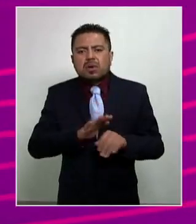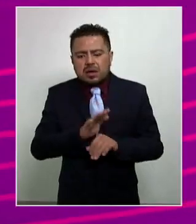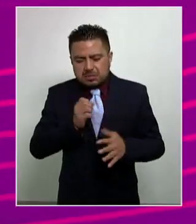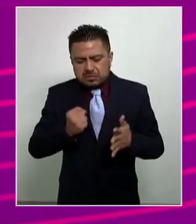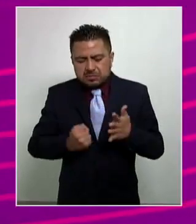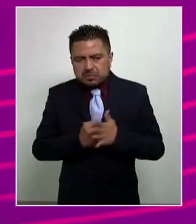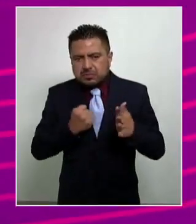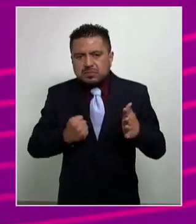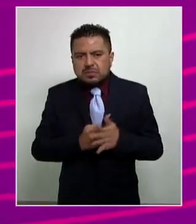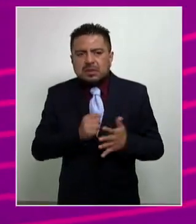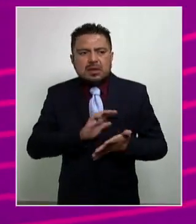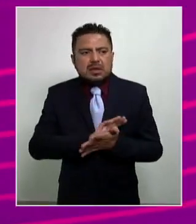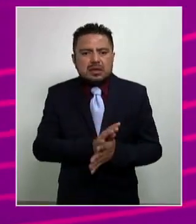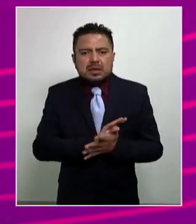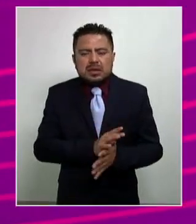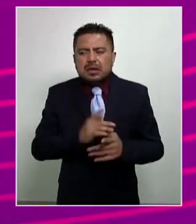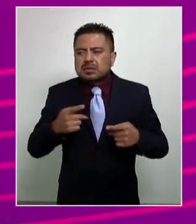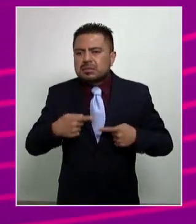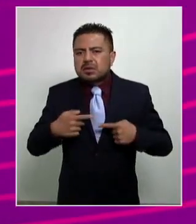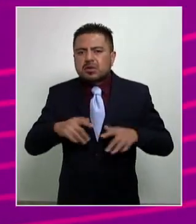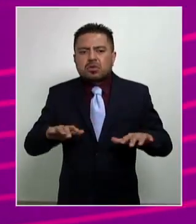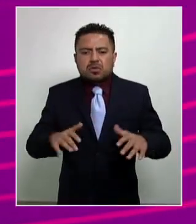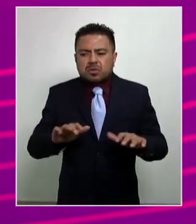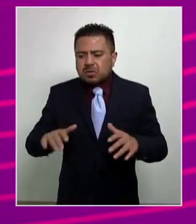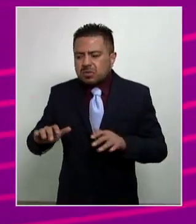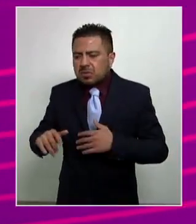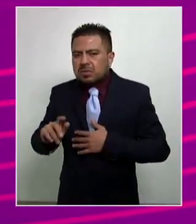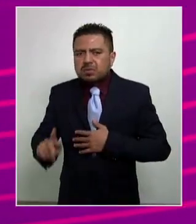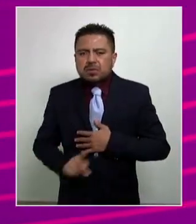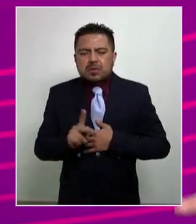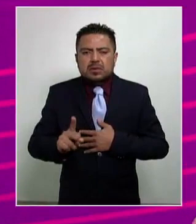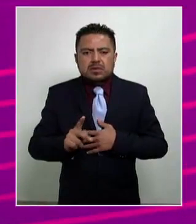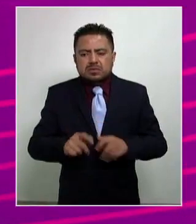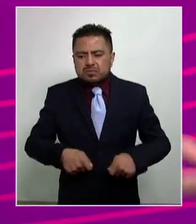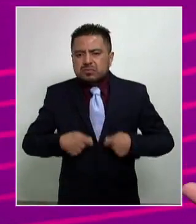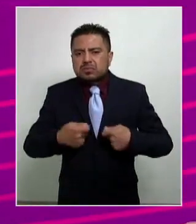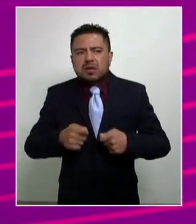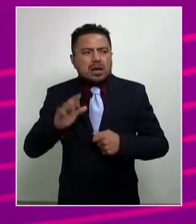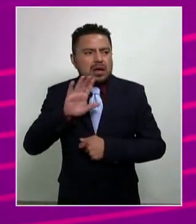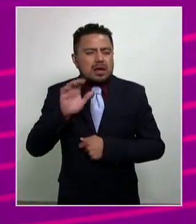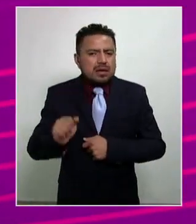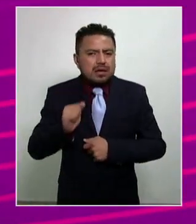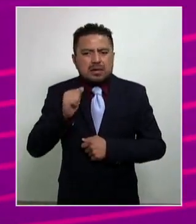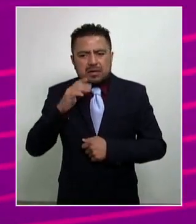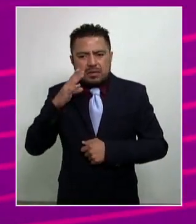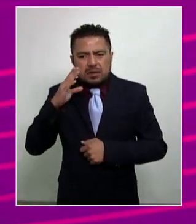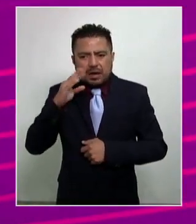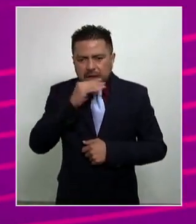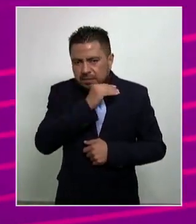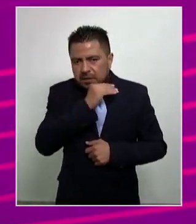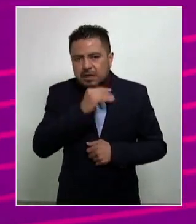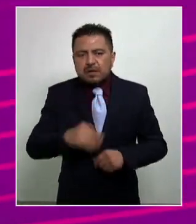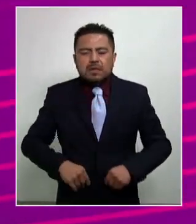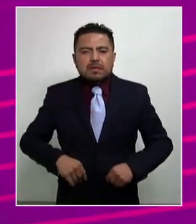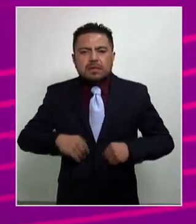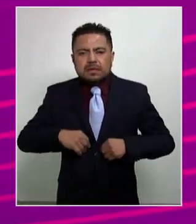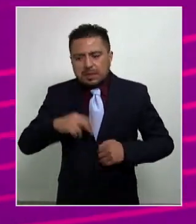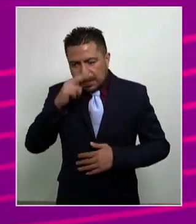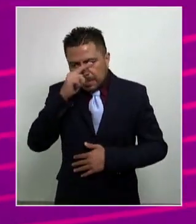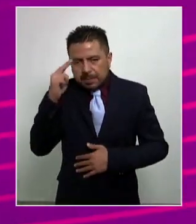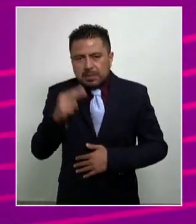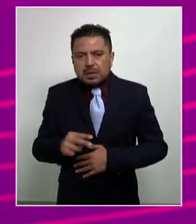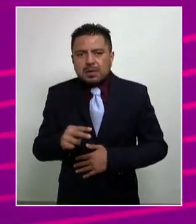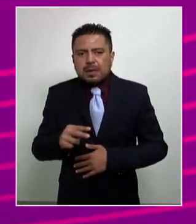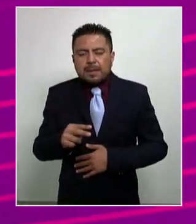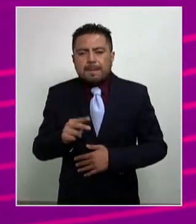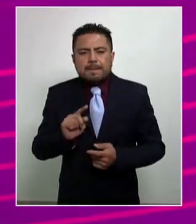la discriminación hacia las personas, comunidades, pueblos afromexicanos, afrodescendientes o africanos que viven en México y